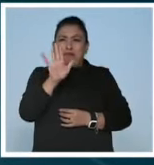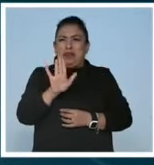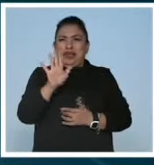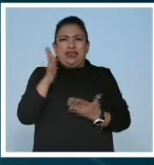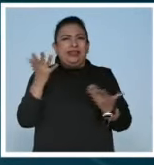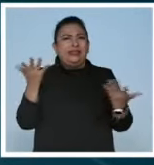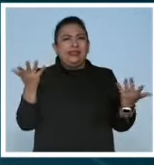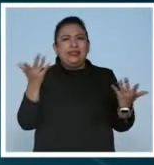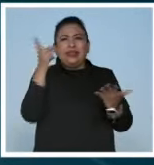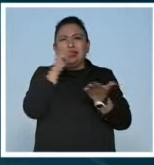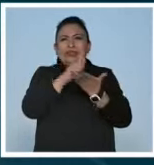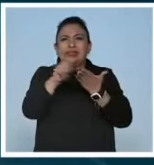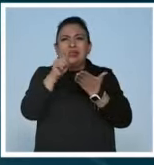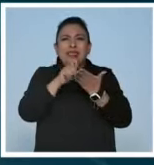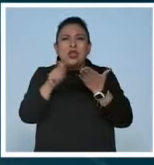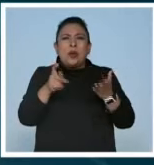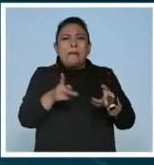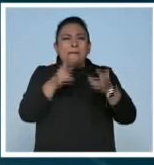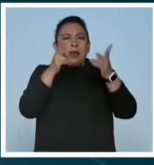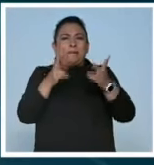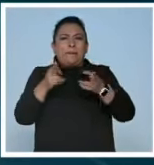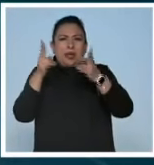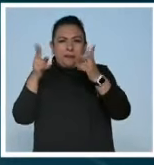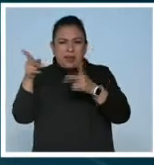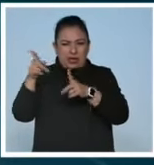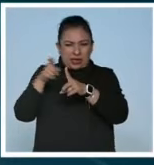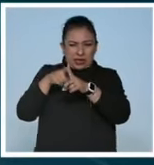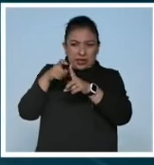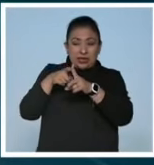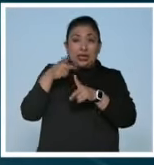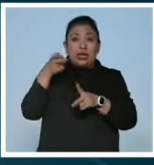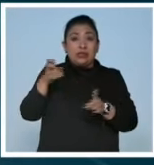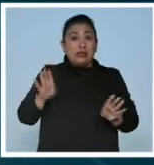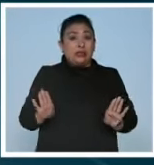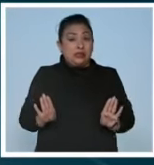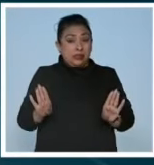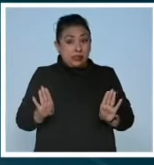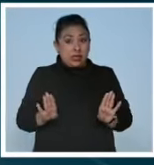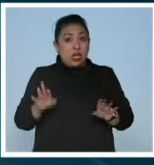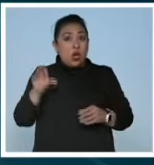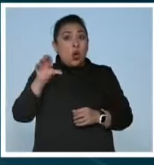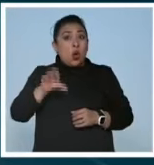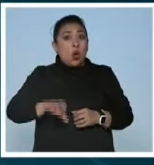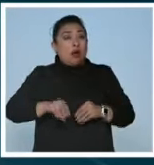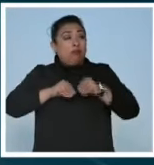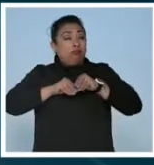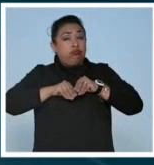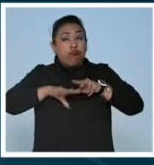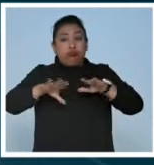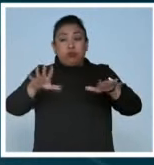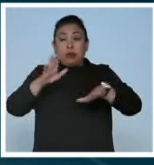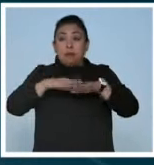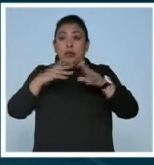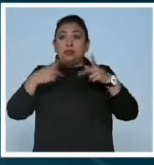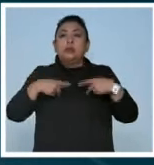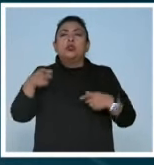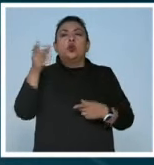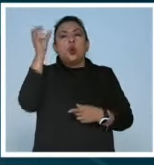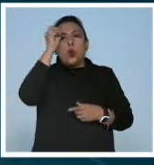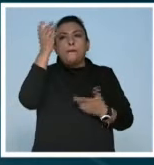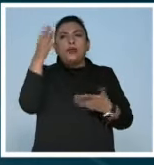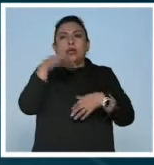que esta escritura un tanto fragmentaria por la que se te criticó es un estilo que llega a un público mucho más amplio. ¿Tú cómo